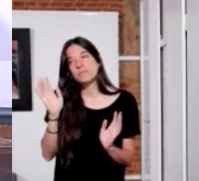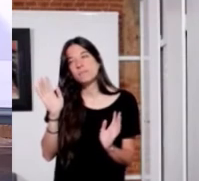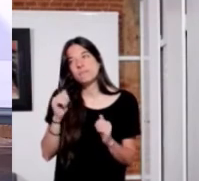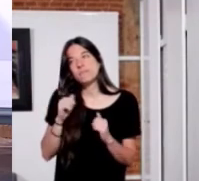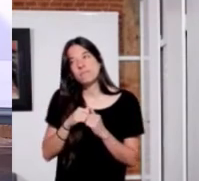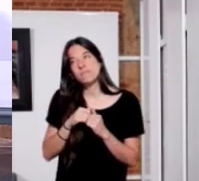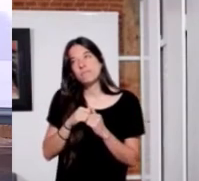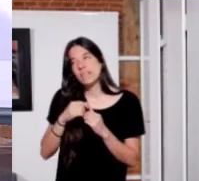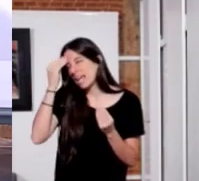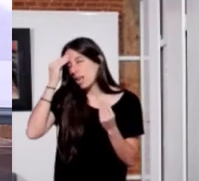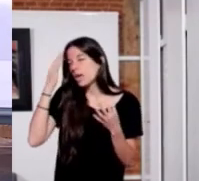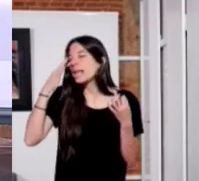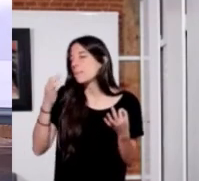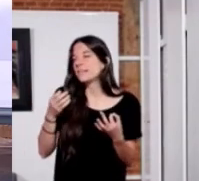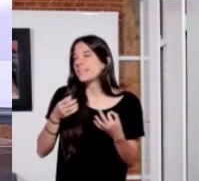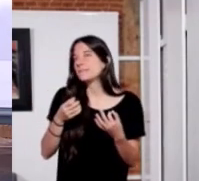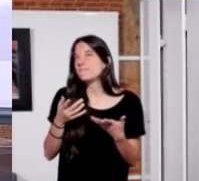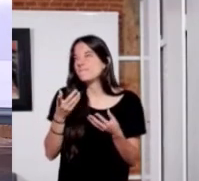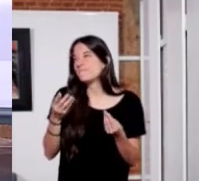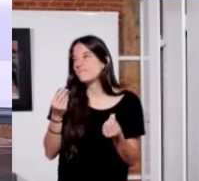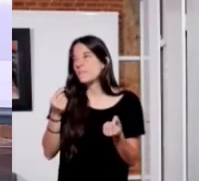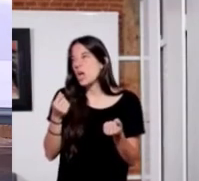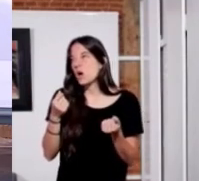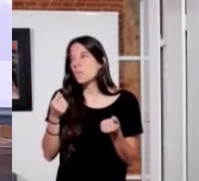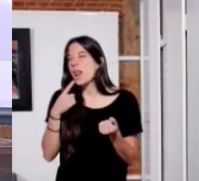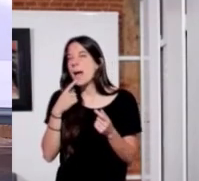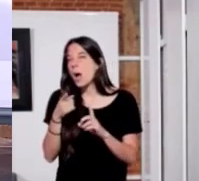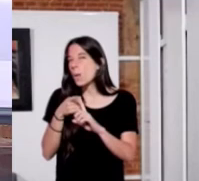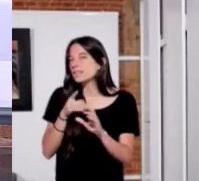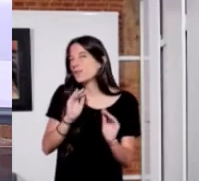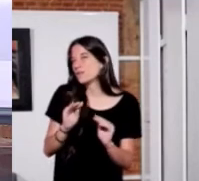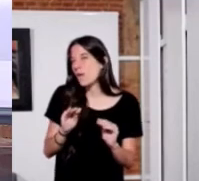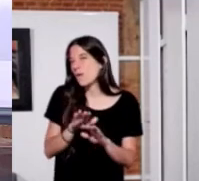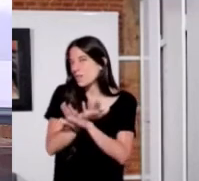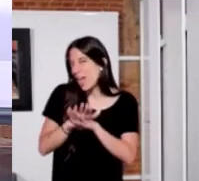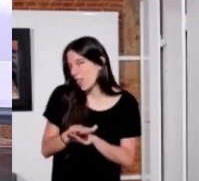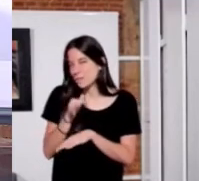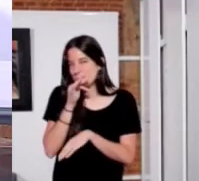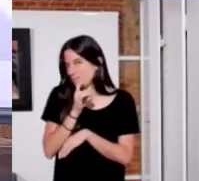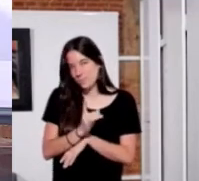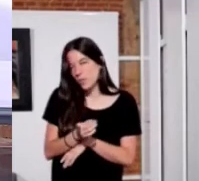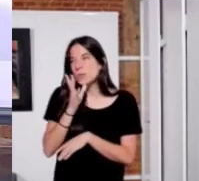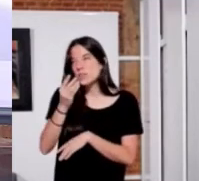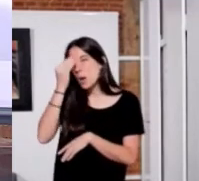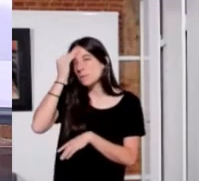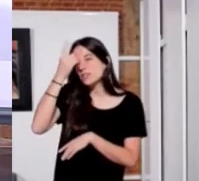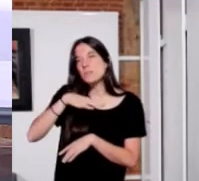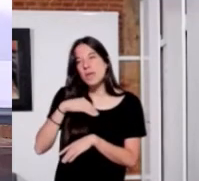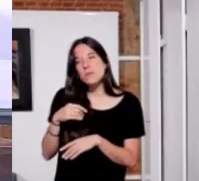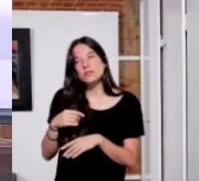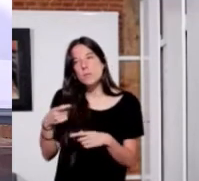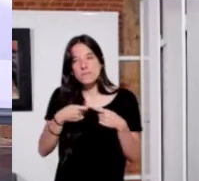no está del todo finalizada su misión. Por tanto, yo creo que podemos aunar muchísimo